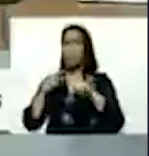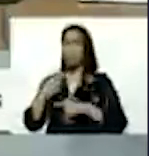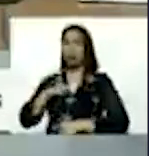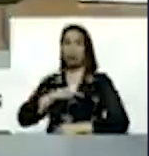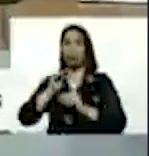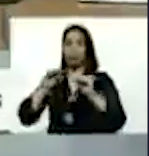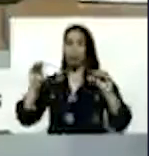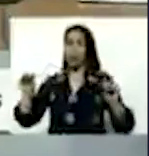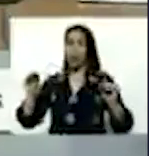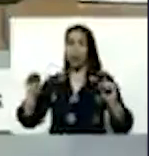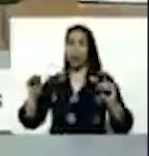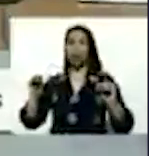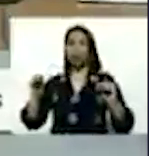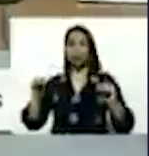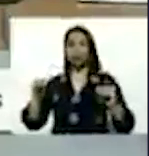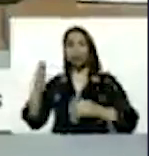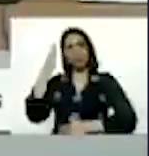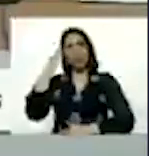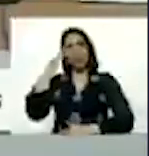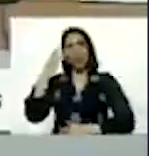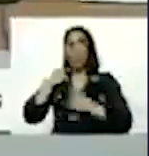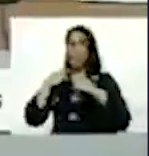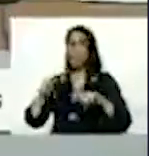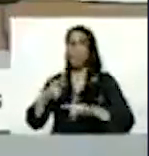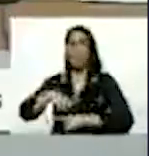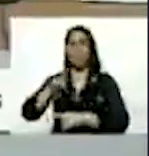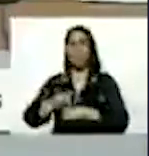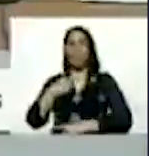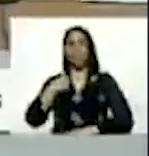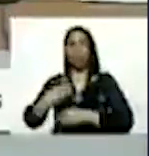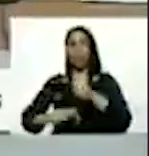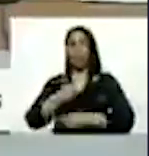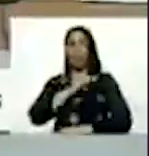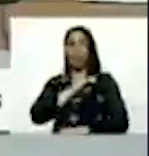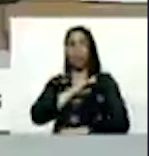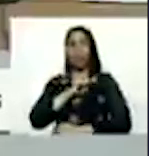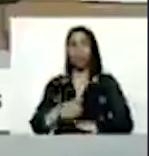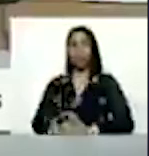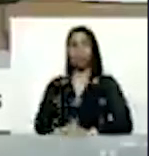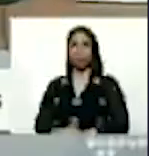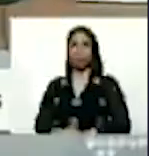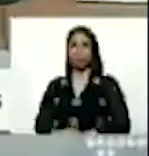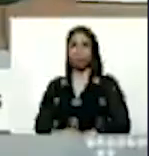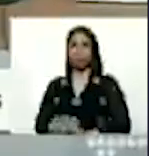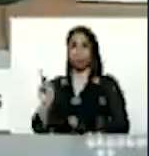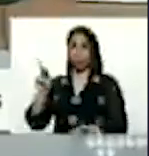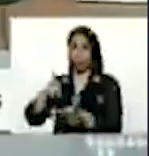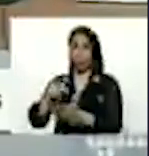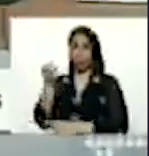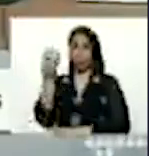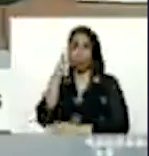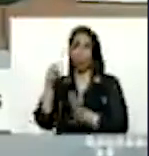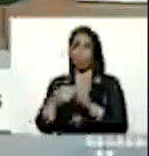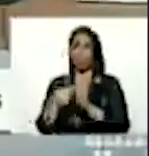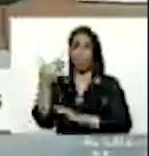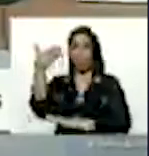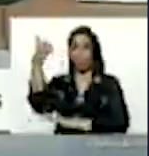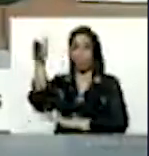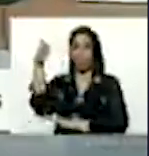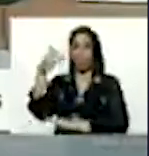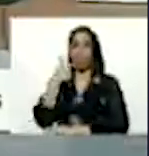a reconocerla. Y lo primero que yo hice en enero fue ir a la Asamblea Nacional y